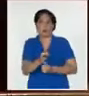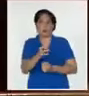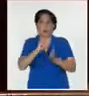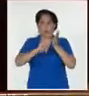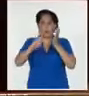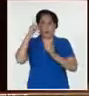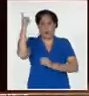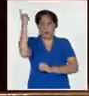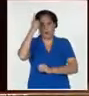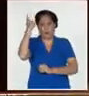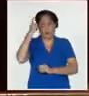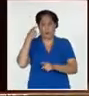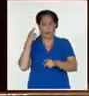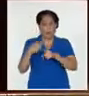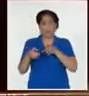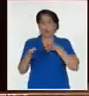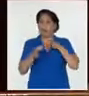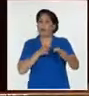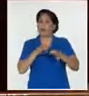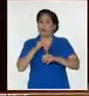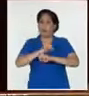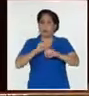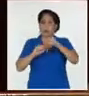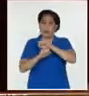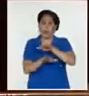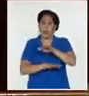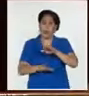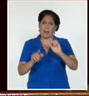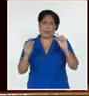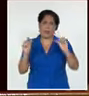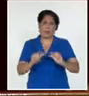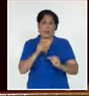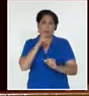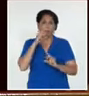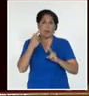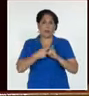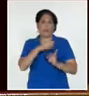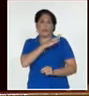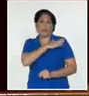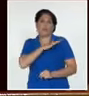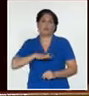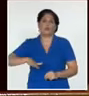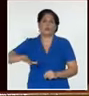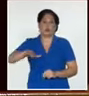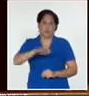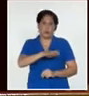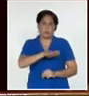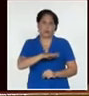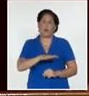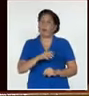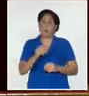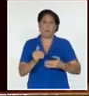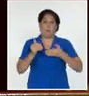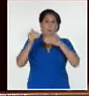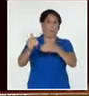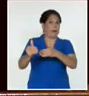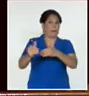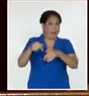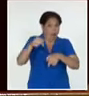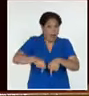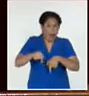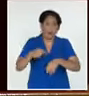débil funcionamiento de las estructuras de base en CDR y zonas que resulta impostergable